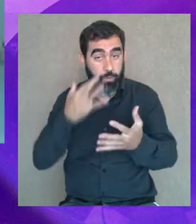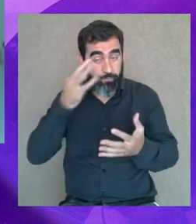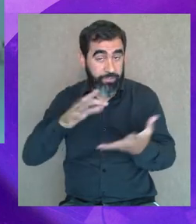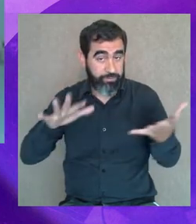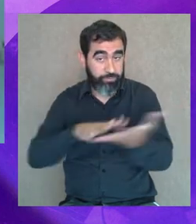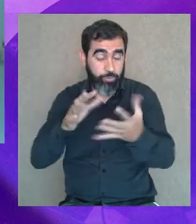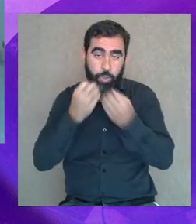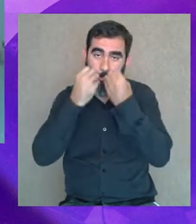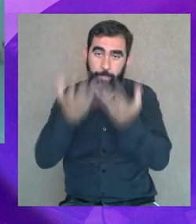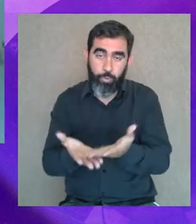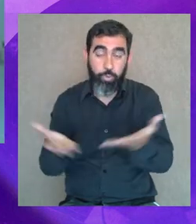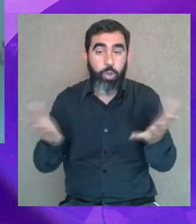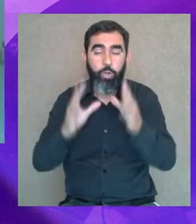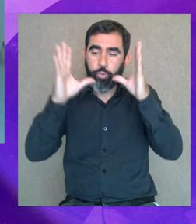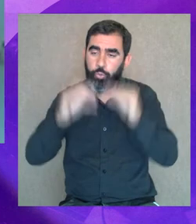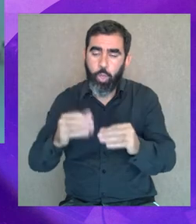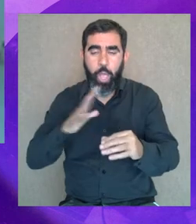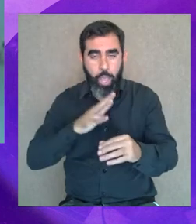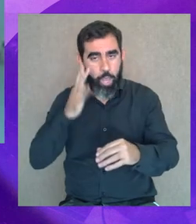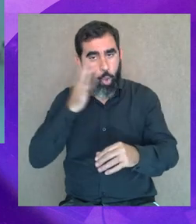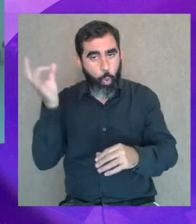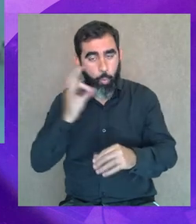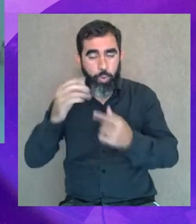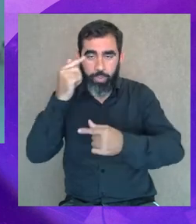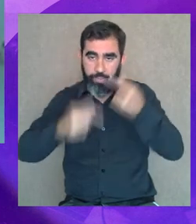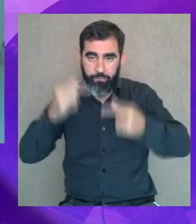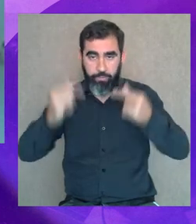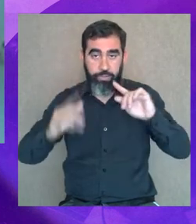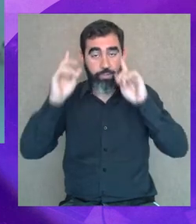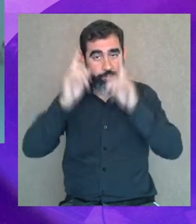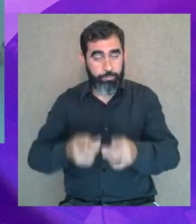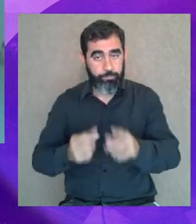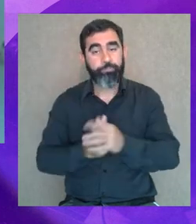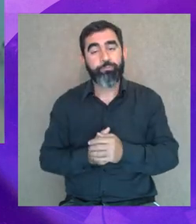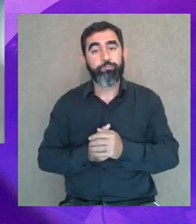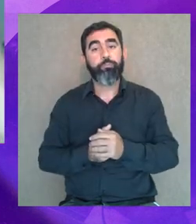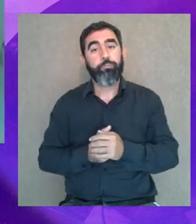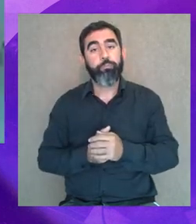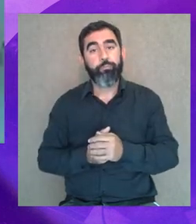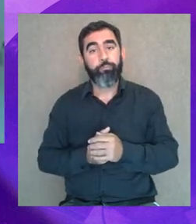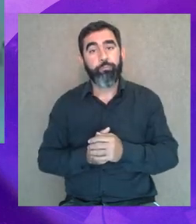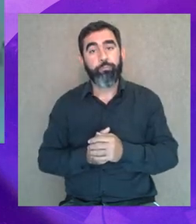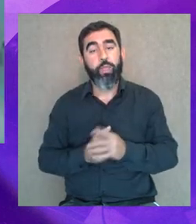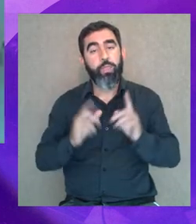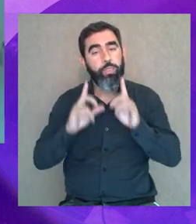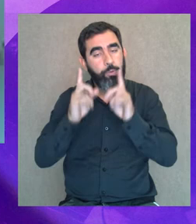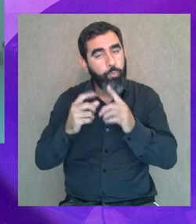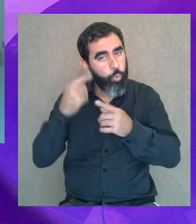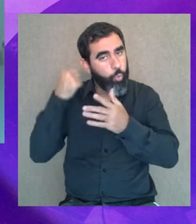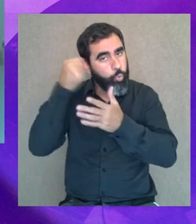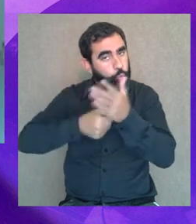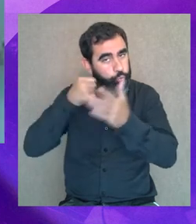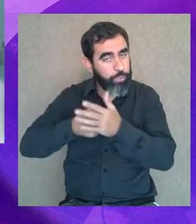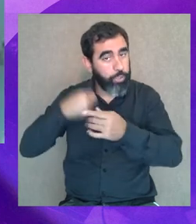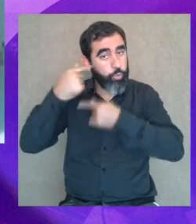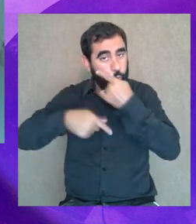realidad o sea eso se mejoró y ahora todos tienen esa posibilidad ya no está más en media hora o sea hay que seguir adelante y